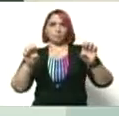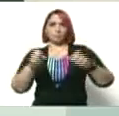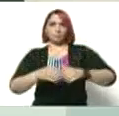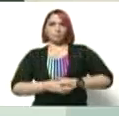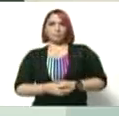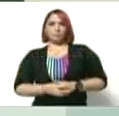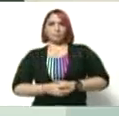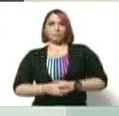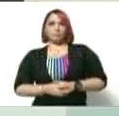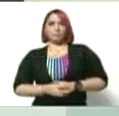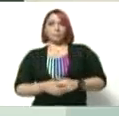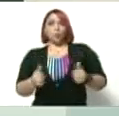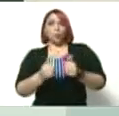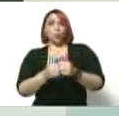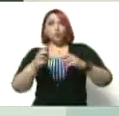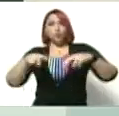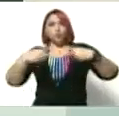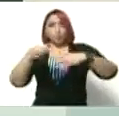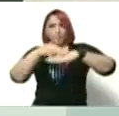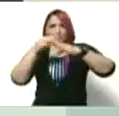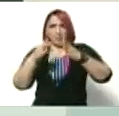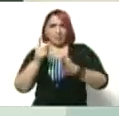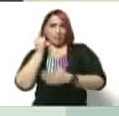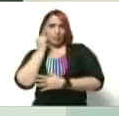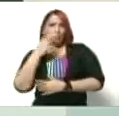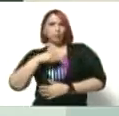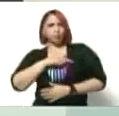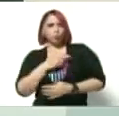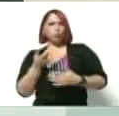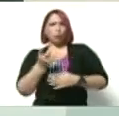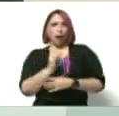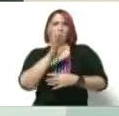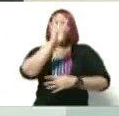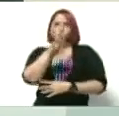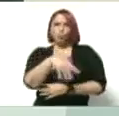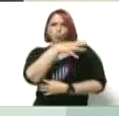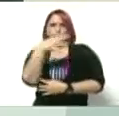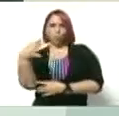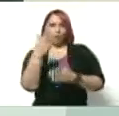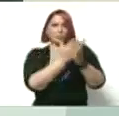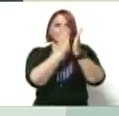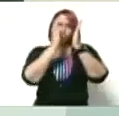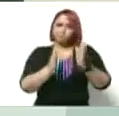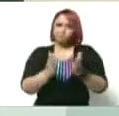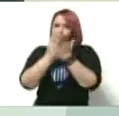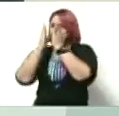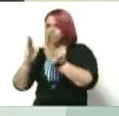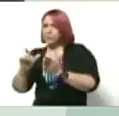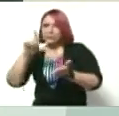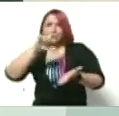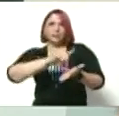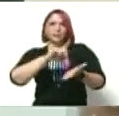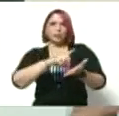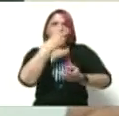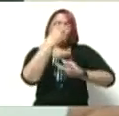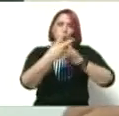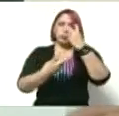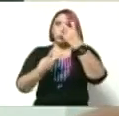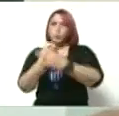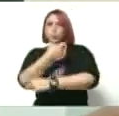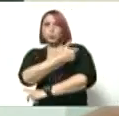ministra yelitze santaella y estamos con un cronograma escuela por escuela liceo por liceo va curando a